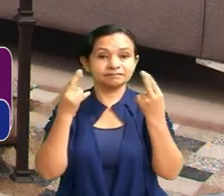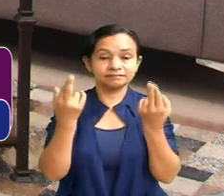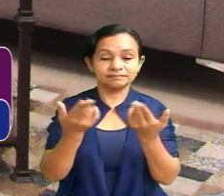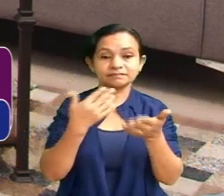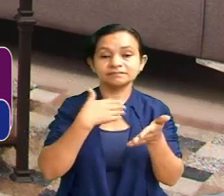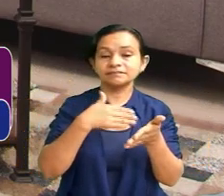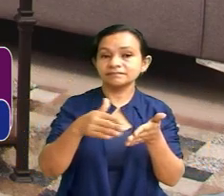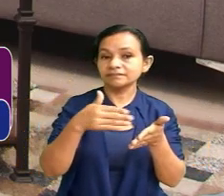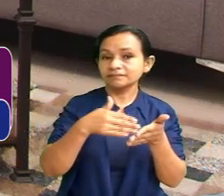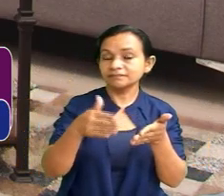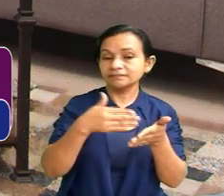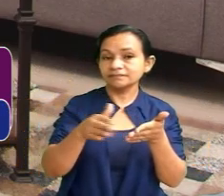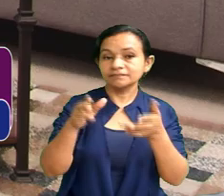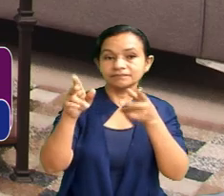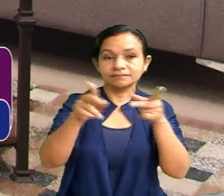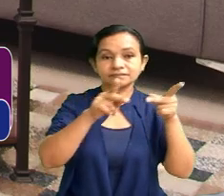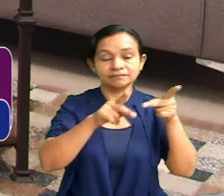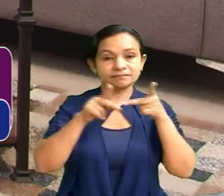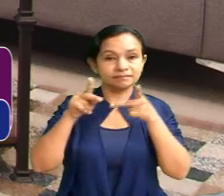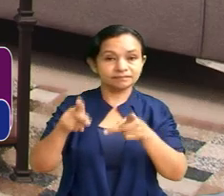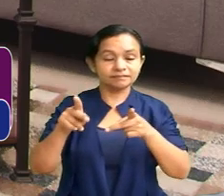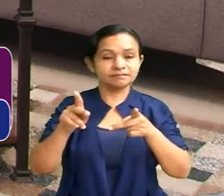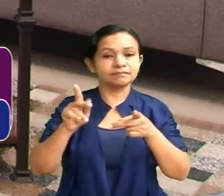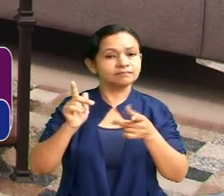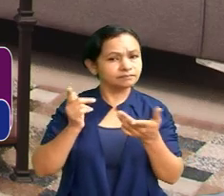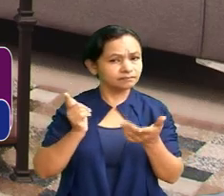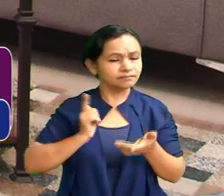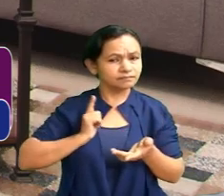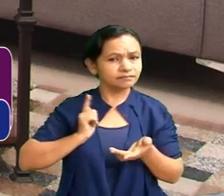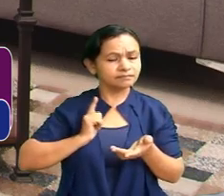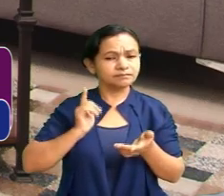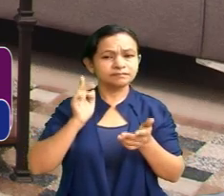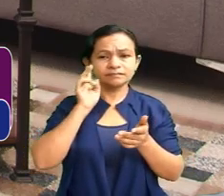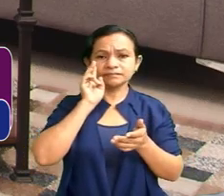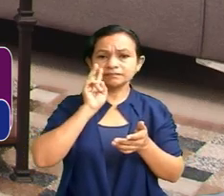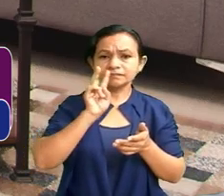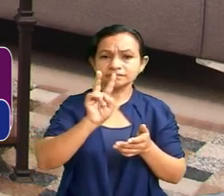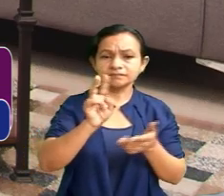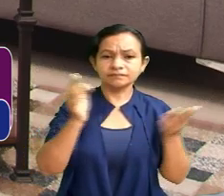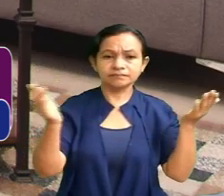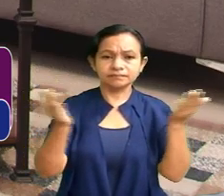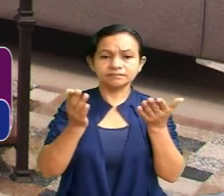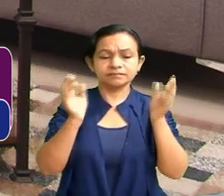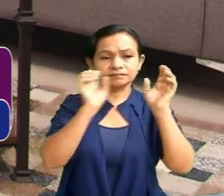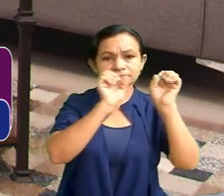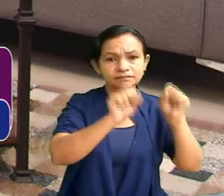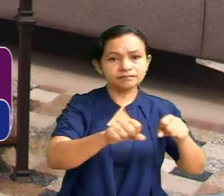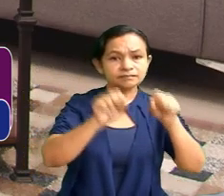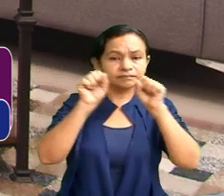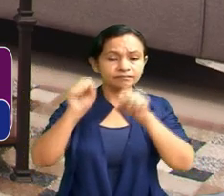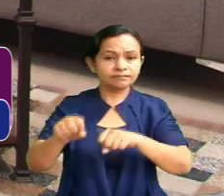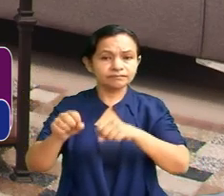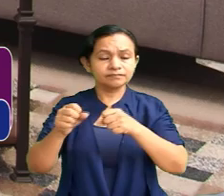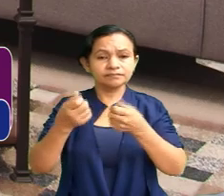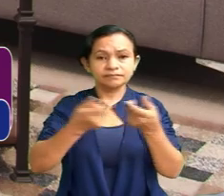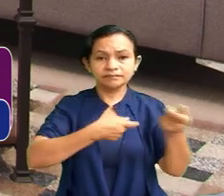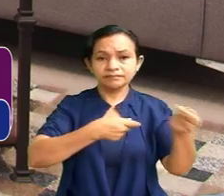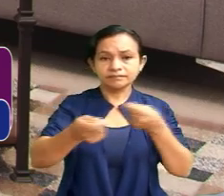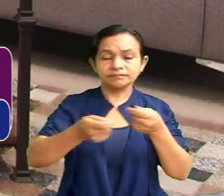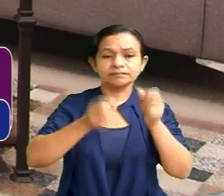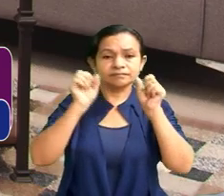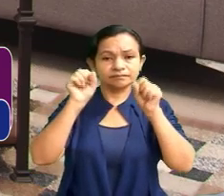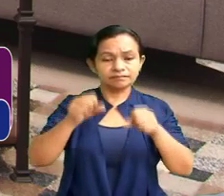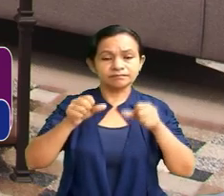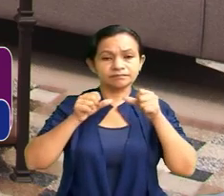facilitan a los emprendimientos y ellos de por sí verdad van viendo como en la medida de sus posibilidades en las que ejecutan su negocio pueden ir